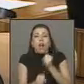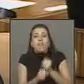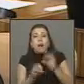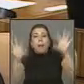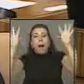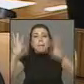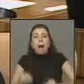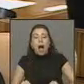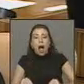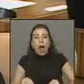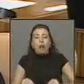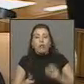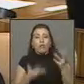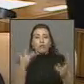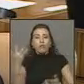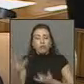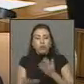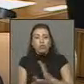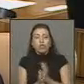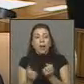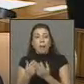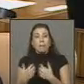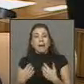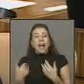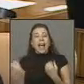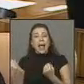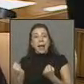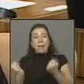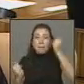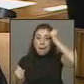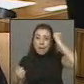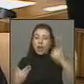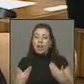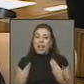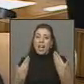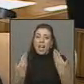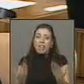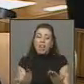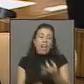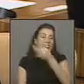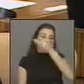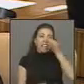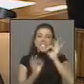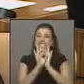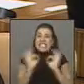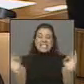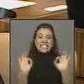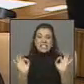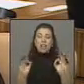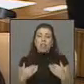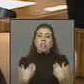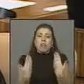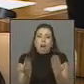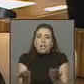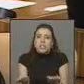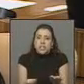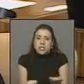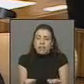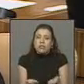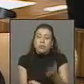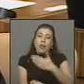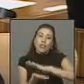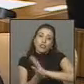fuego. De todas aquellas compañías que prestaron, como siempre, su desinteresado y generoso servicio a la